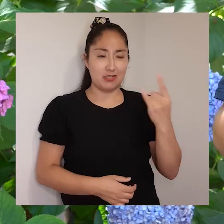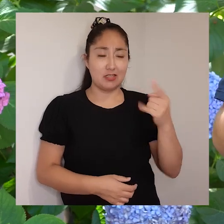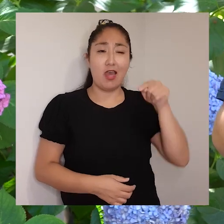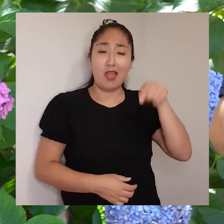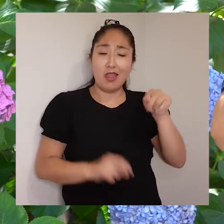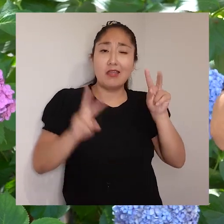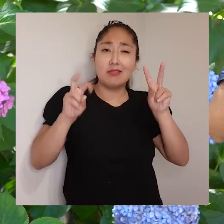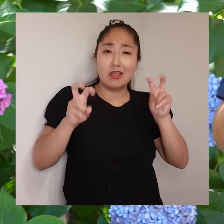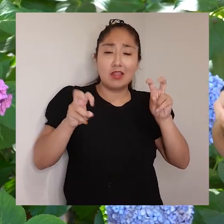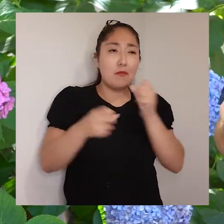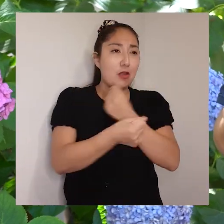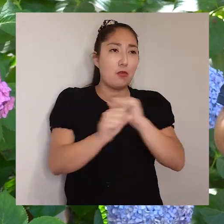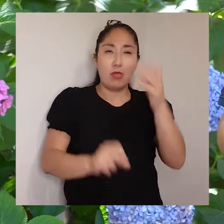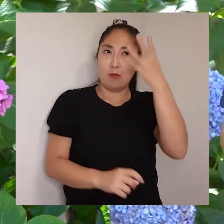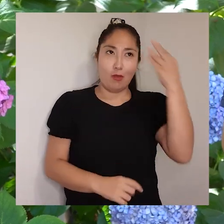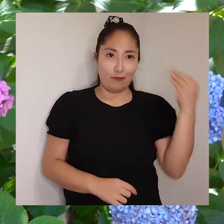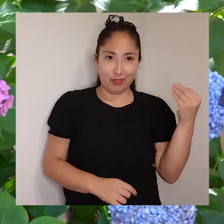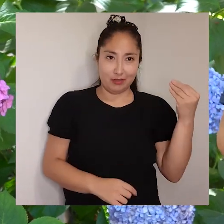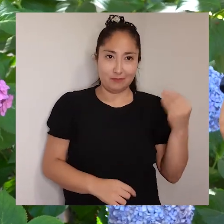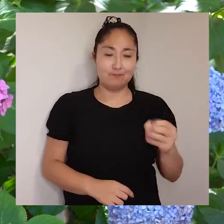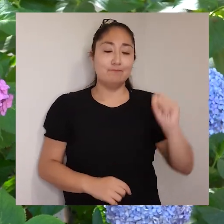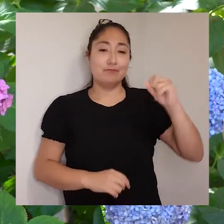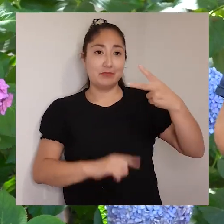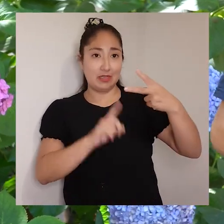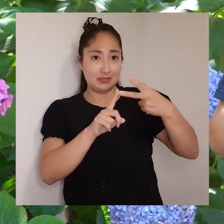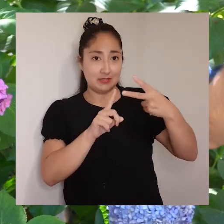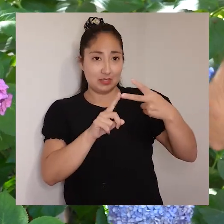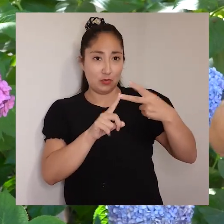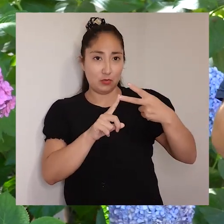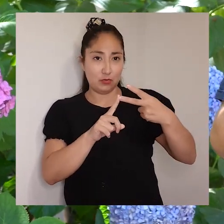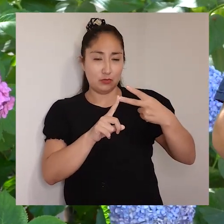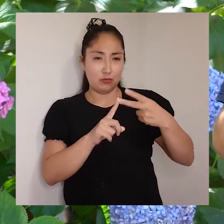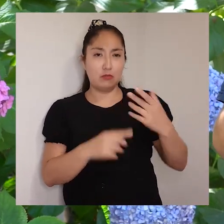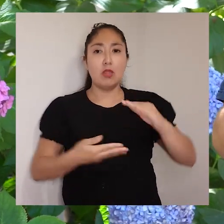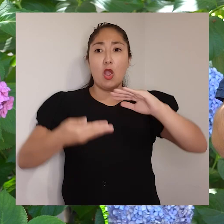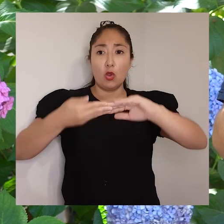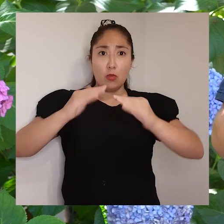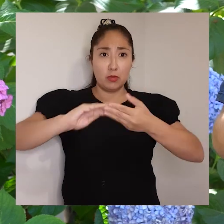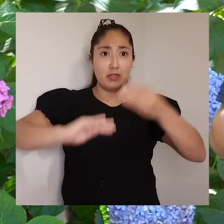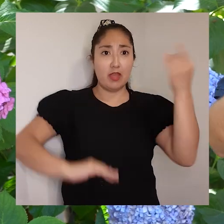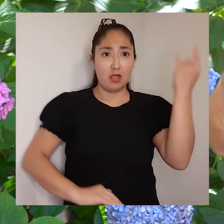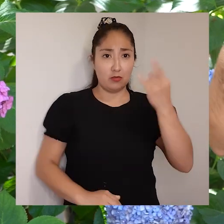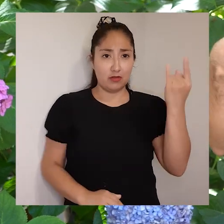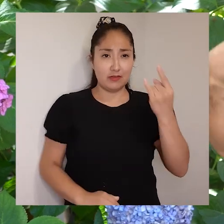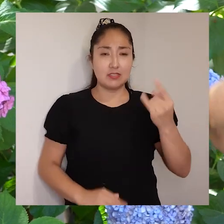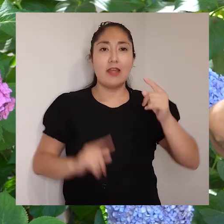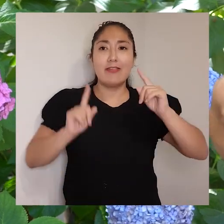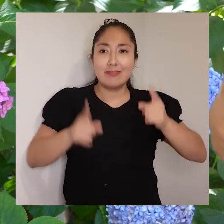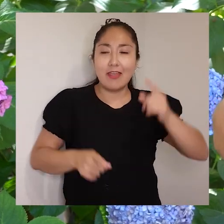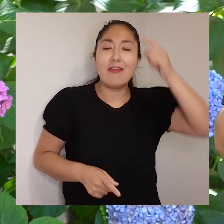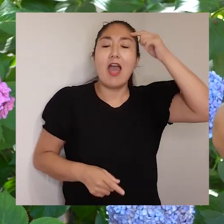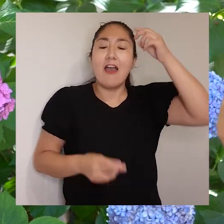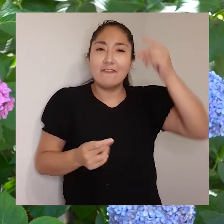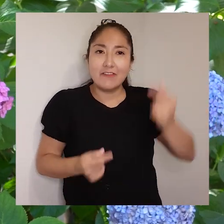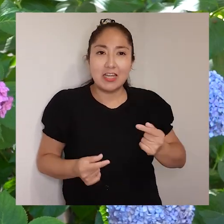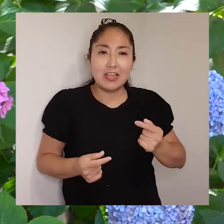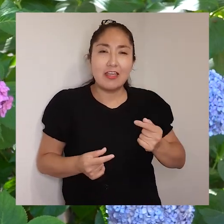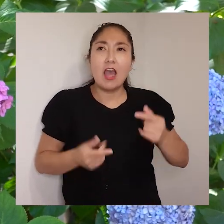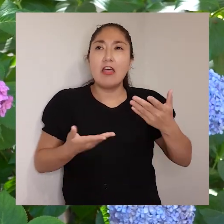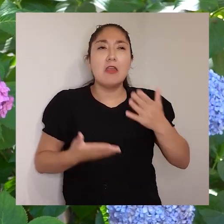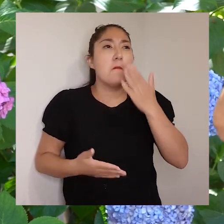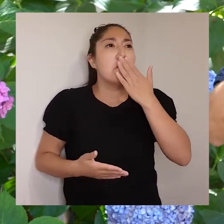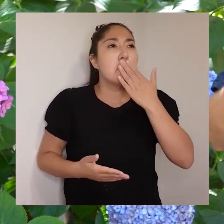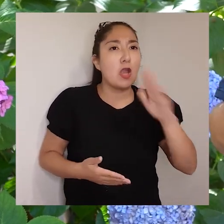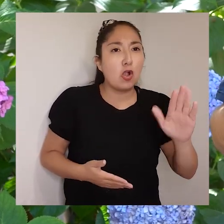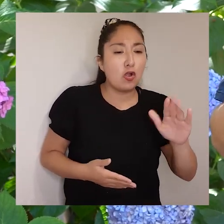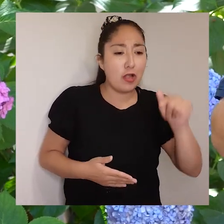un tema que no podemos ignorar. Segundo, la propia comunidad universitaria tiene capacidades para construir alternativas de